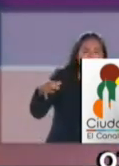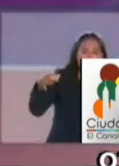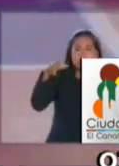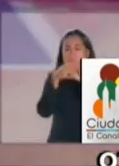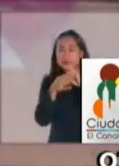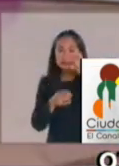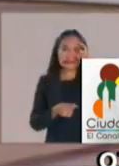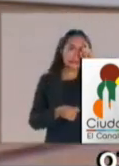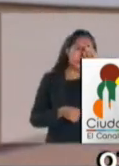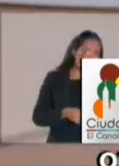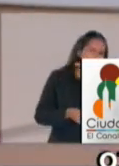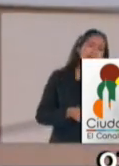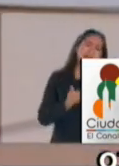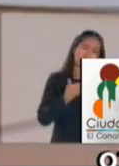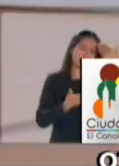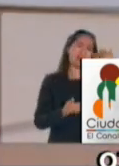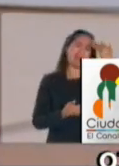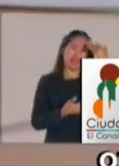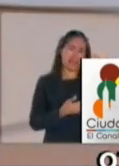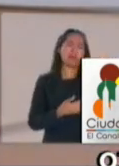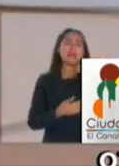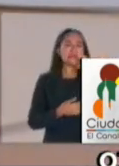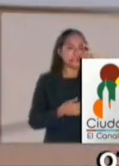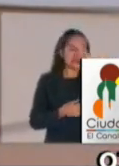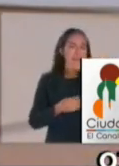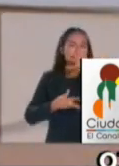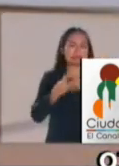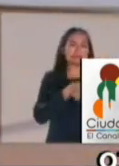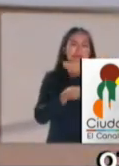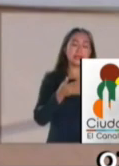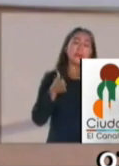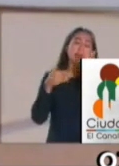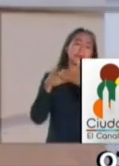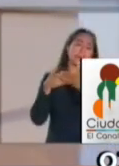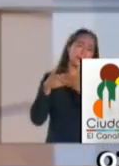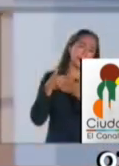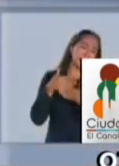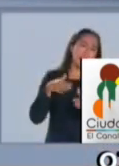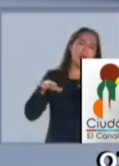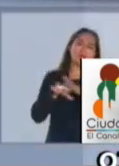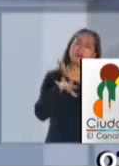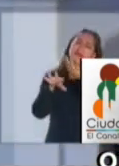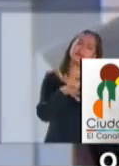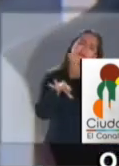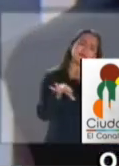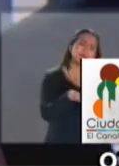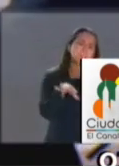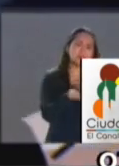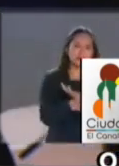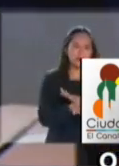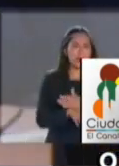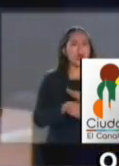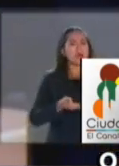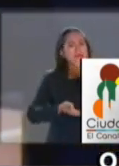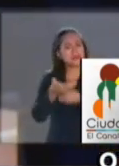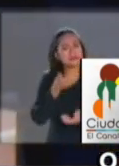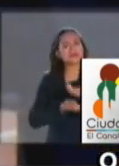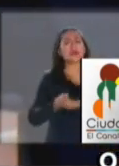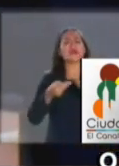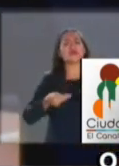peores enemigos, de los que tiene varios en su equipo de campaña, le aconsejó lo de Nestora